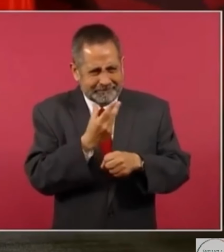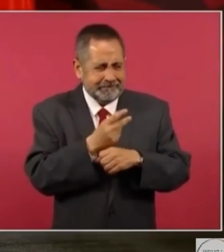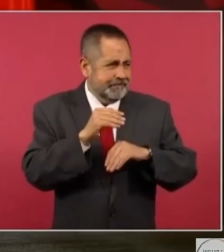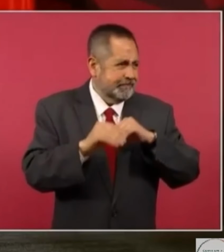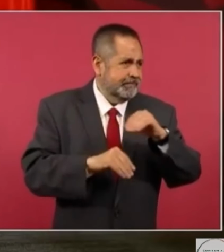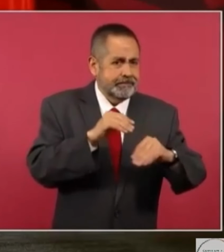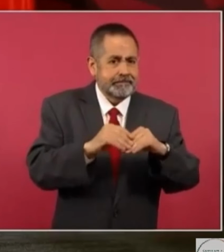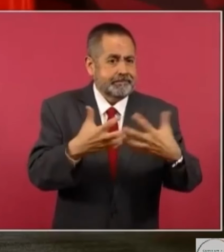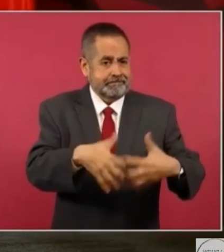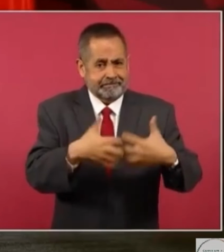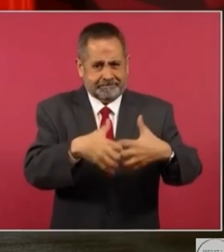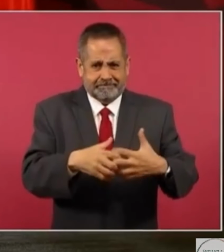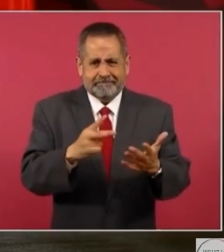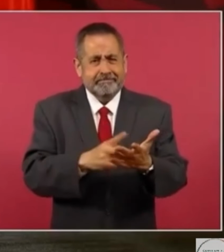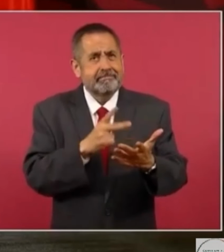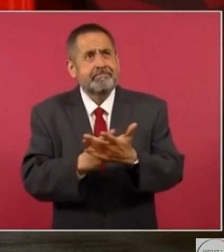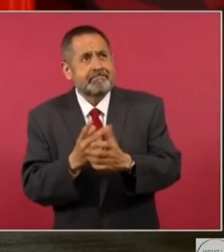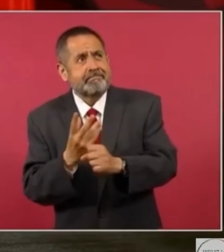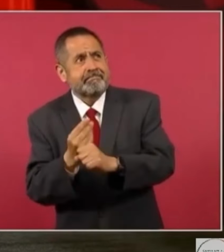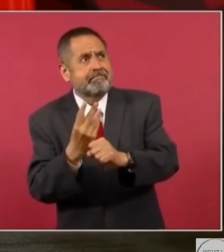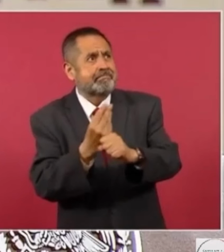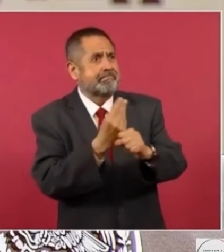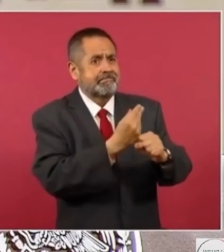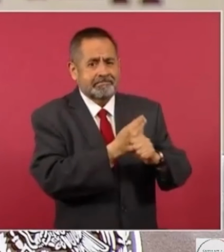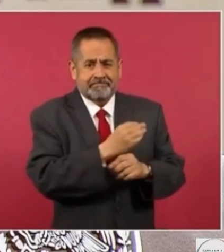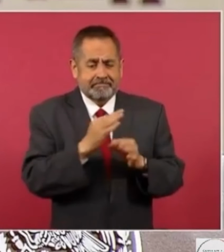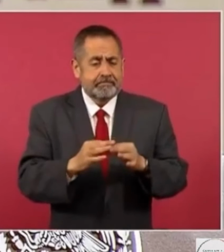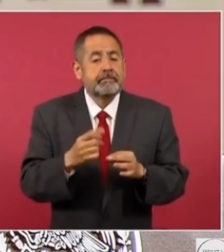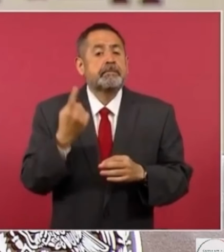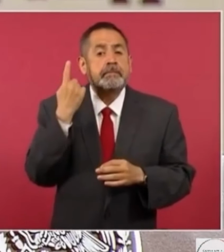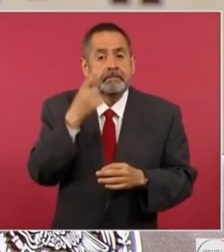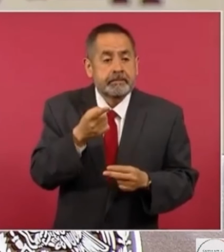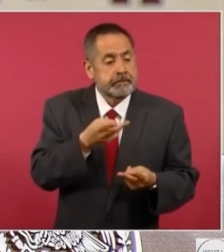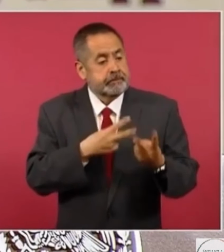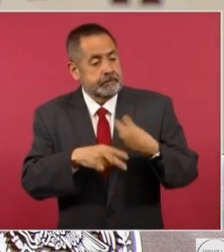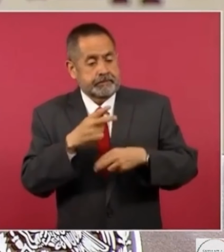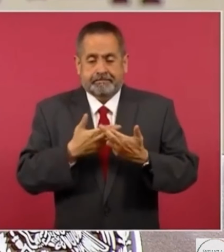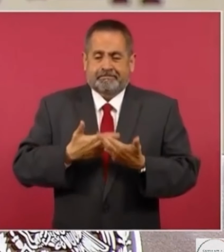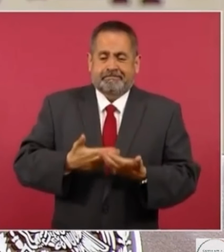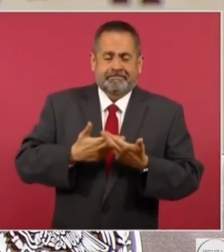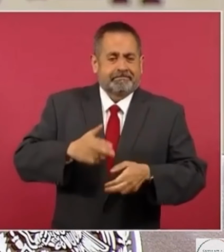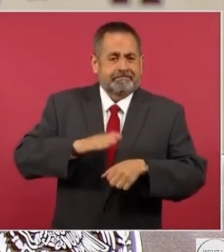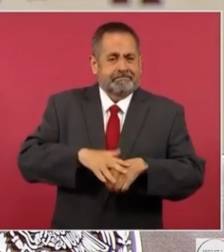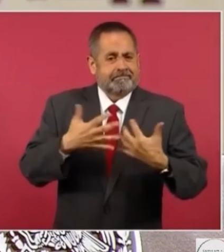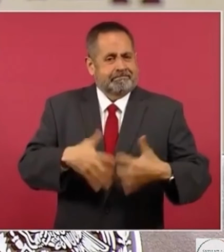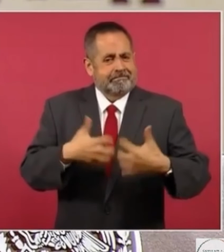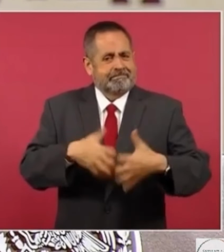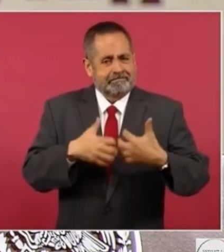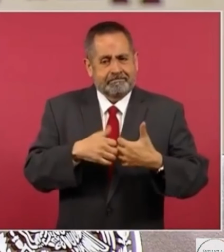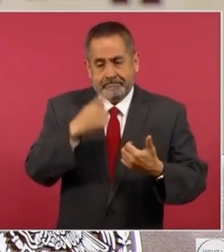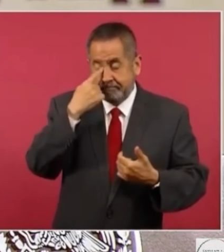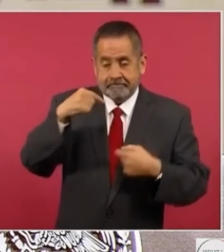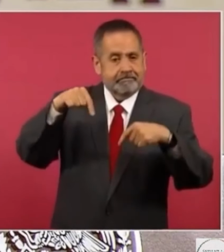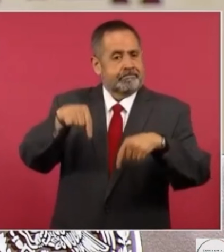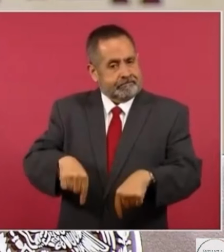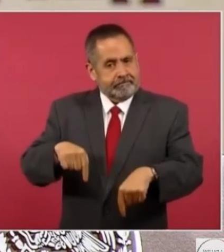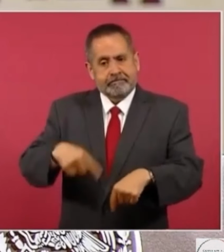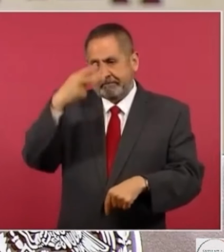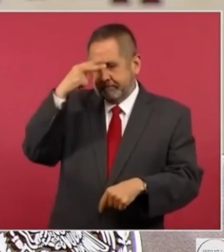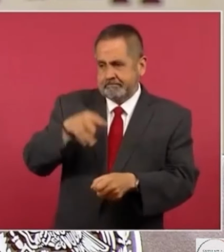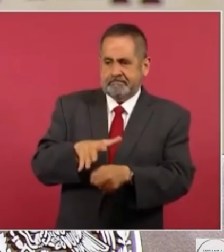de estas plantas para incrementar la producción y contribuir a la autosuficiencia alimentaria